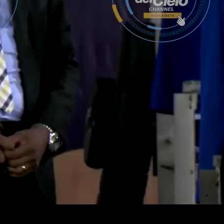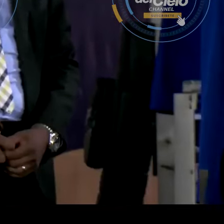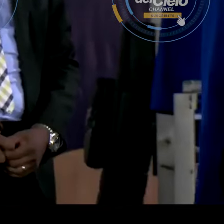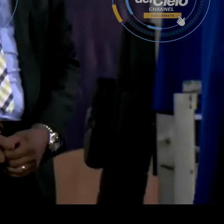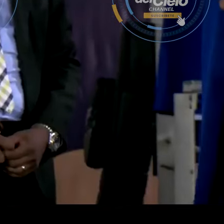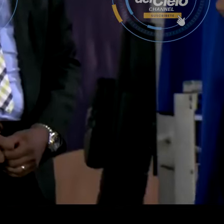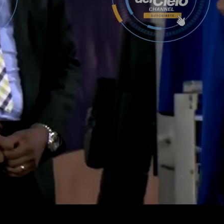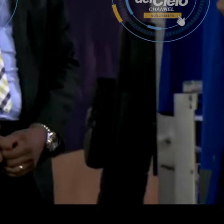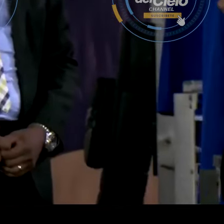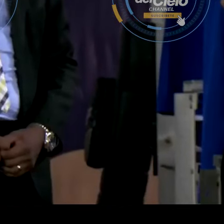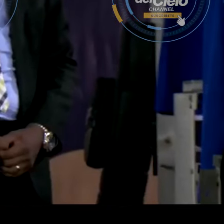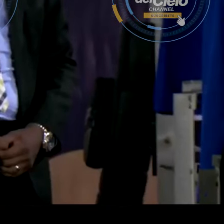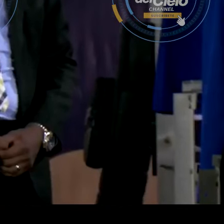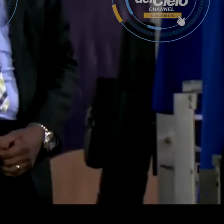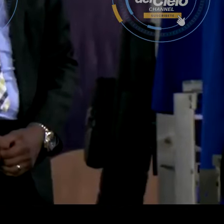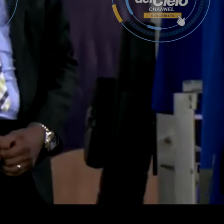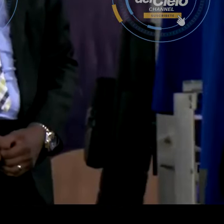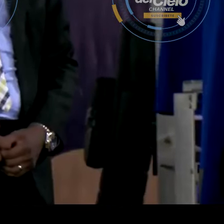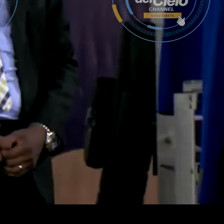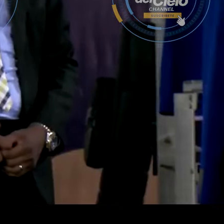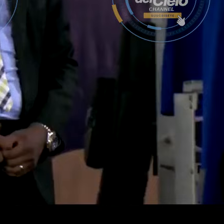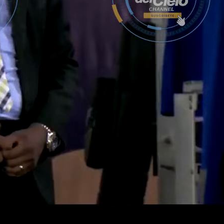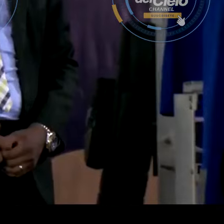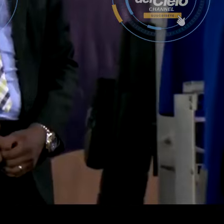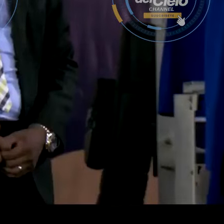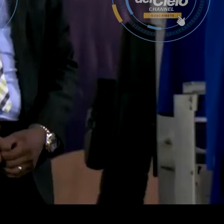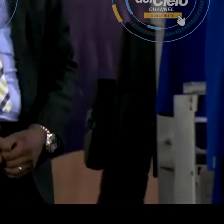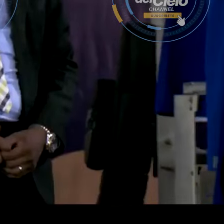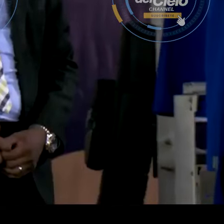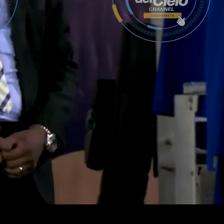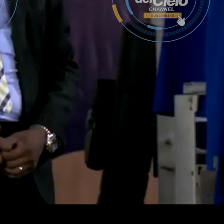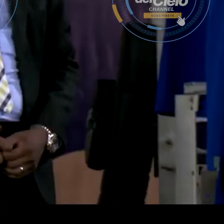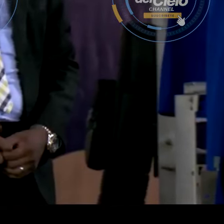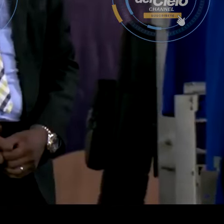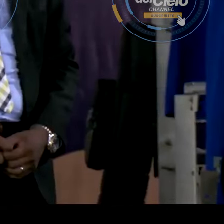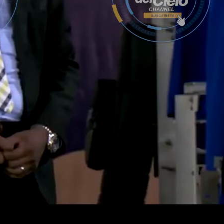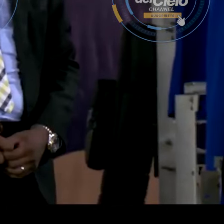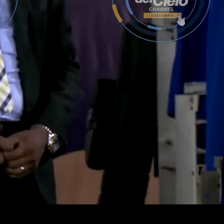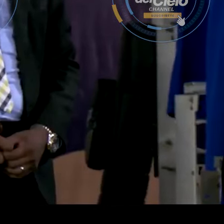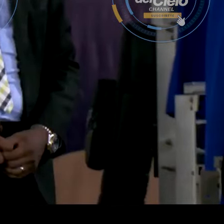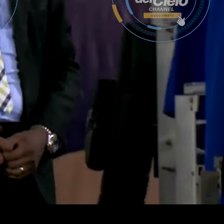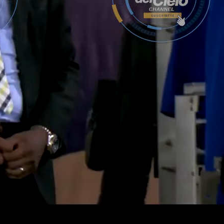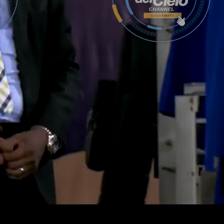vida, de esta salvación tan grande.